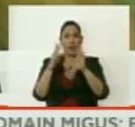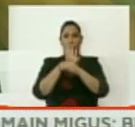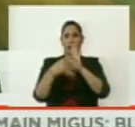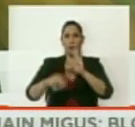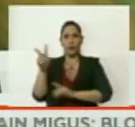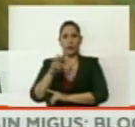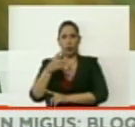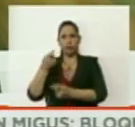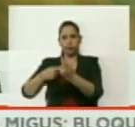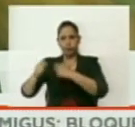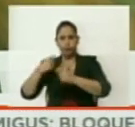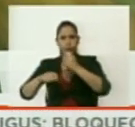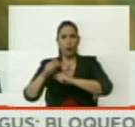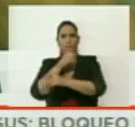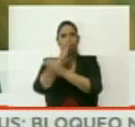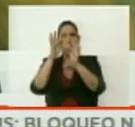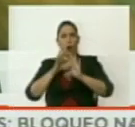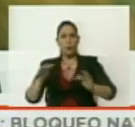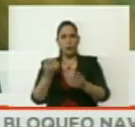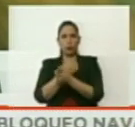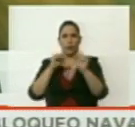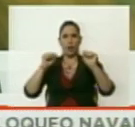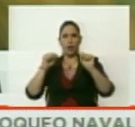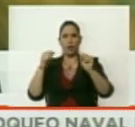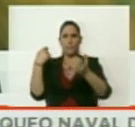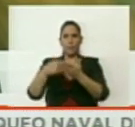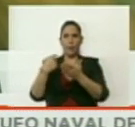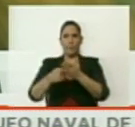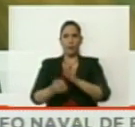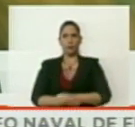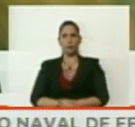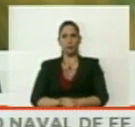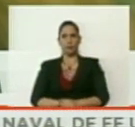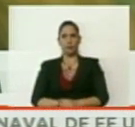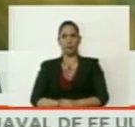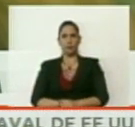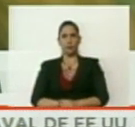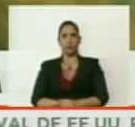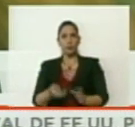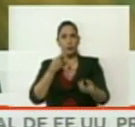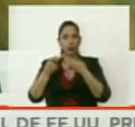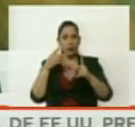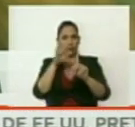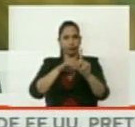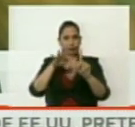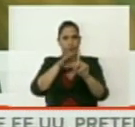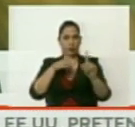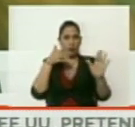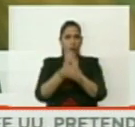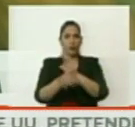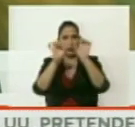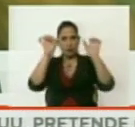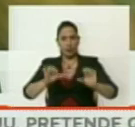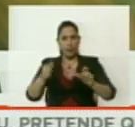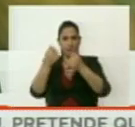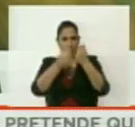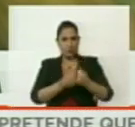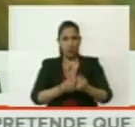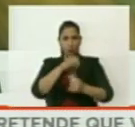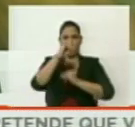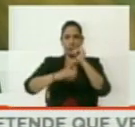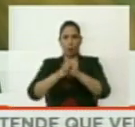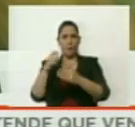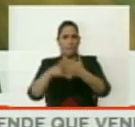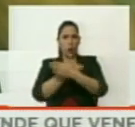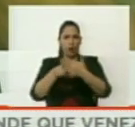negociar de manera soberana su deuda externa, estableciendo de facto una política de chantaje sobre el sistema financiero internacional. Prohíbe